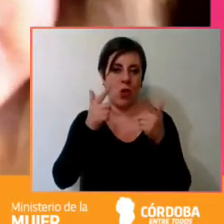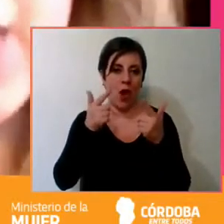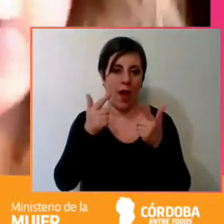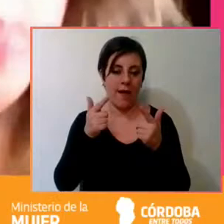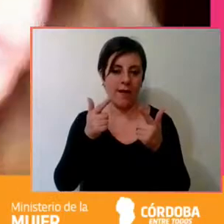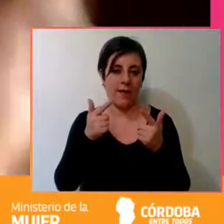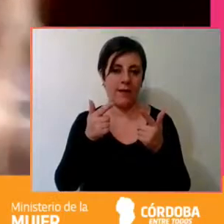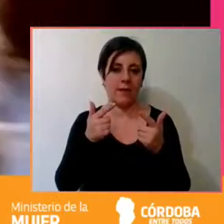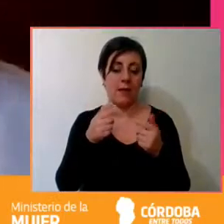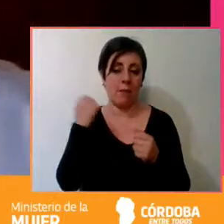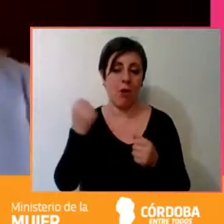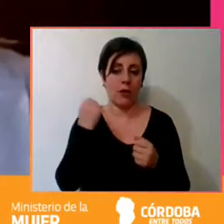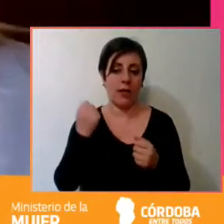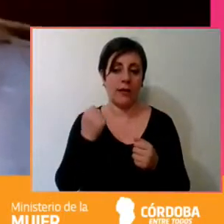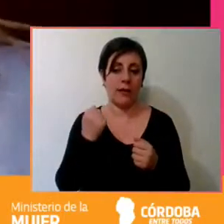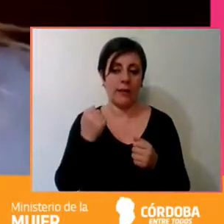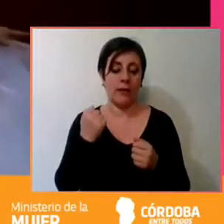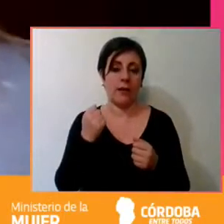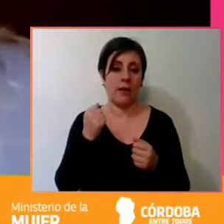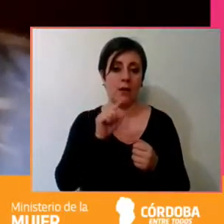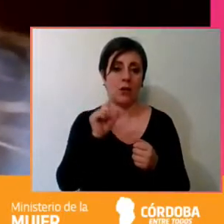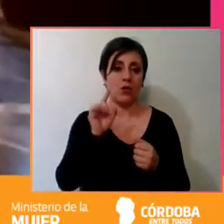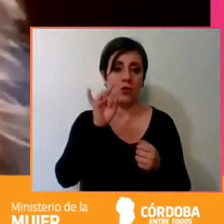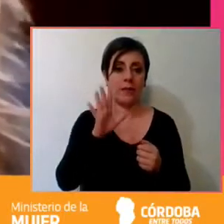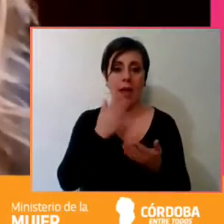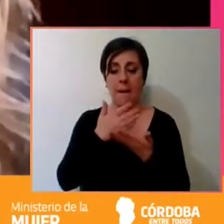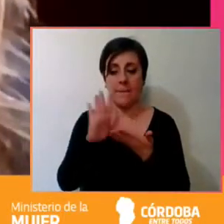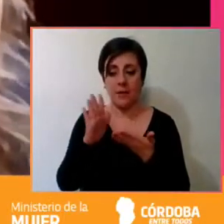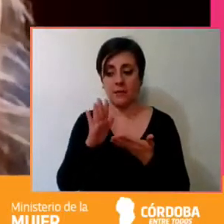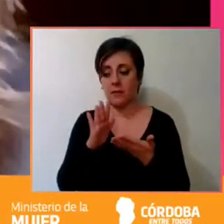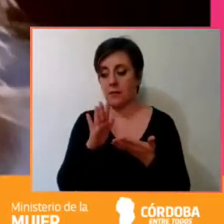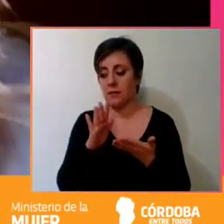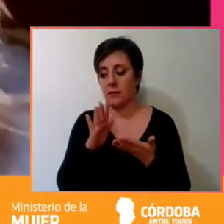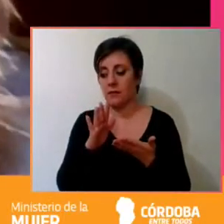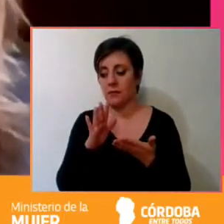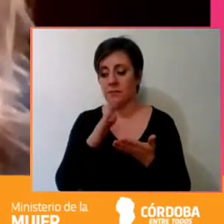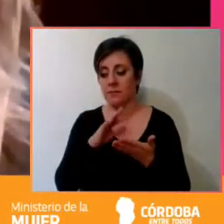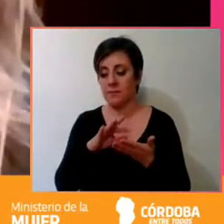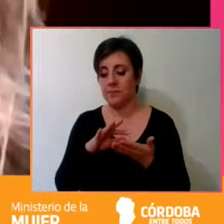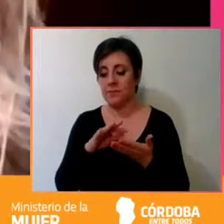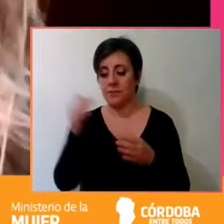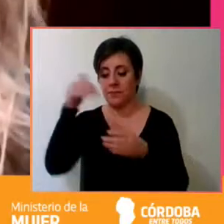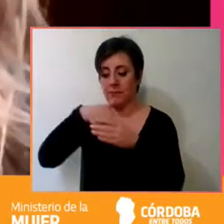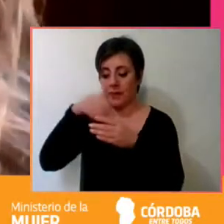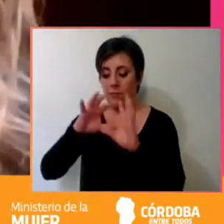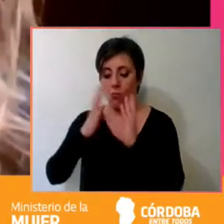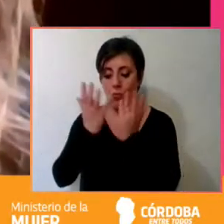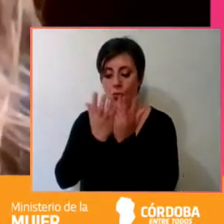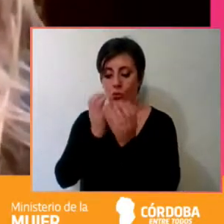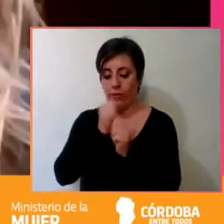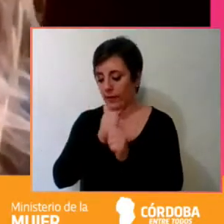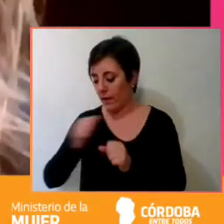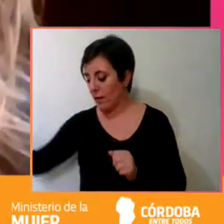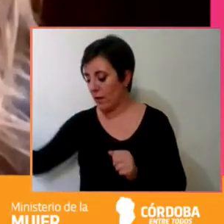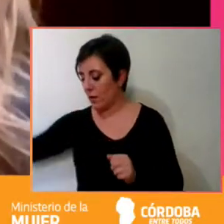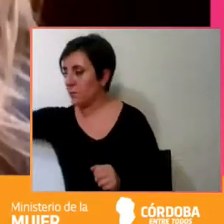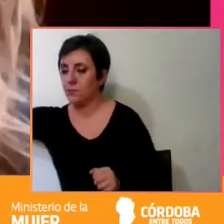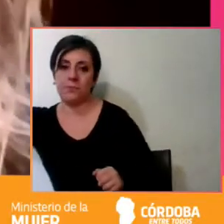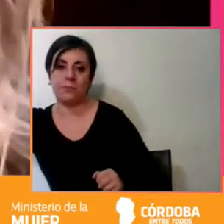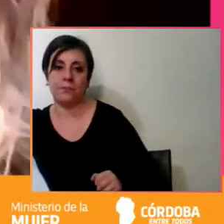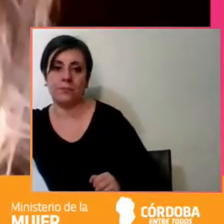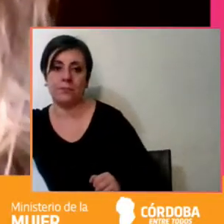importante, no solo eso, sino mucho más allá, que es toda la inserción de las mujeres en el mundo del trabajo